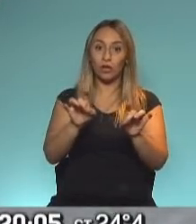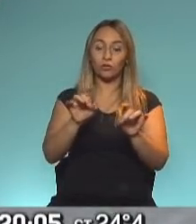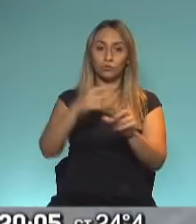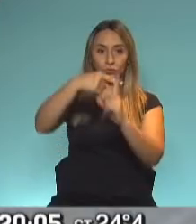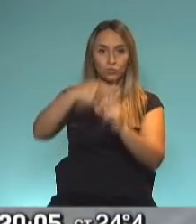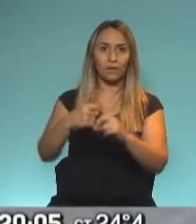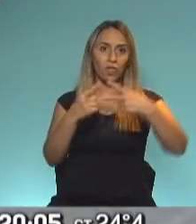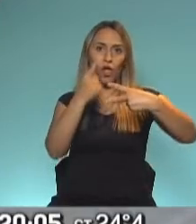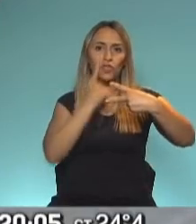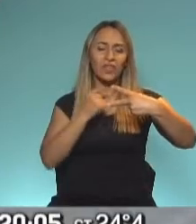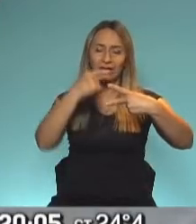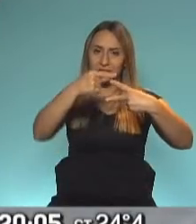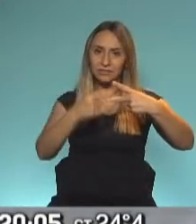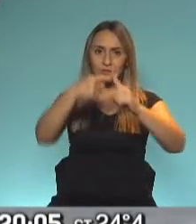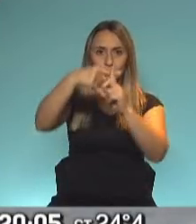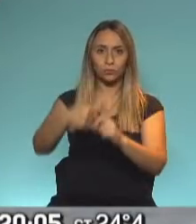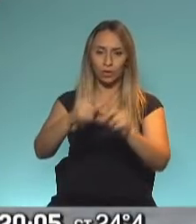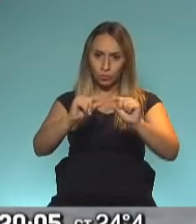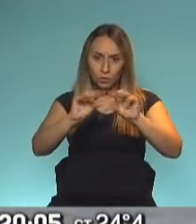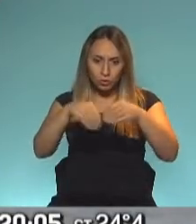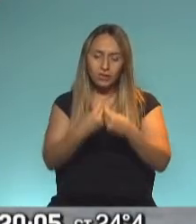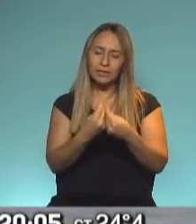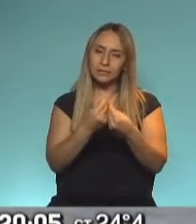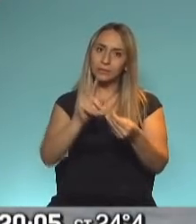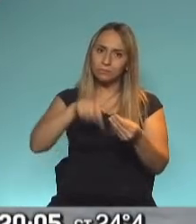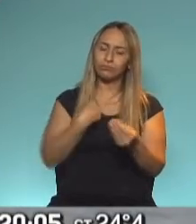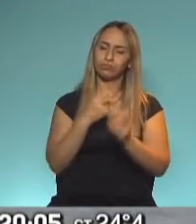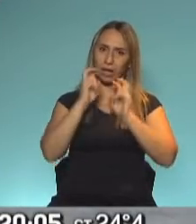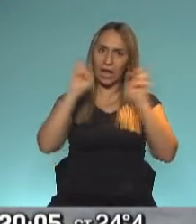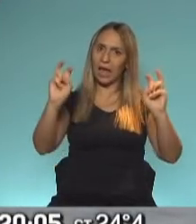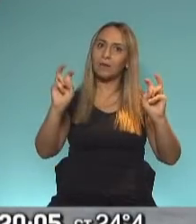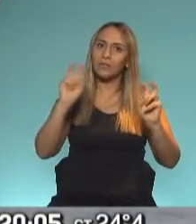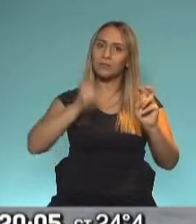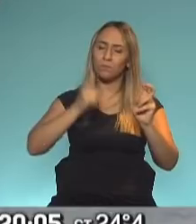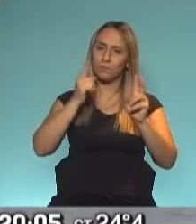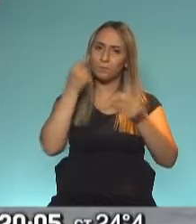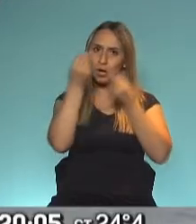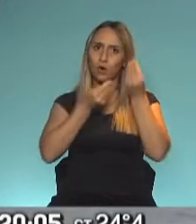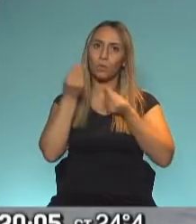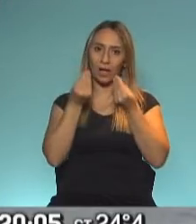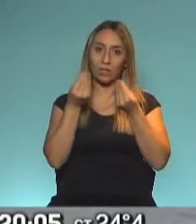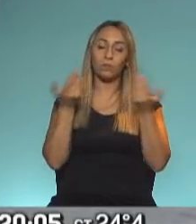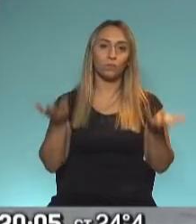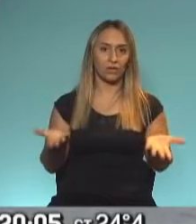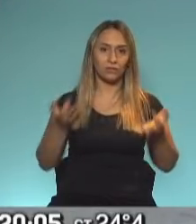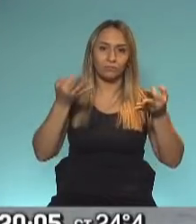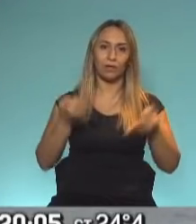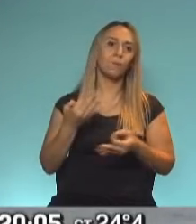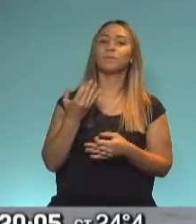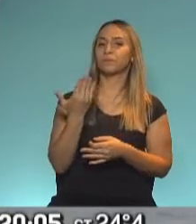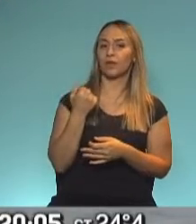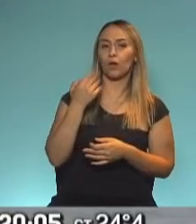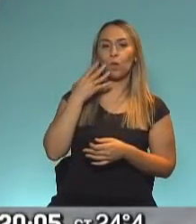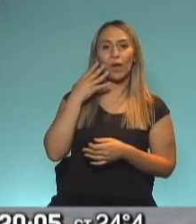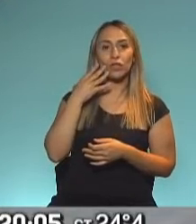Sí. El número genera alarma y preocupación y es por esa razón que a las 4 de la tarde